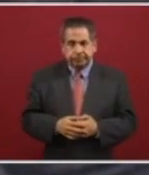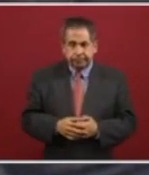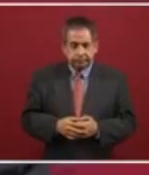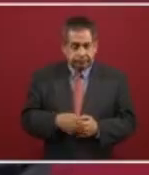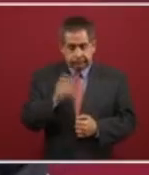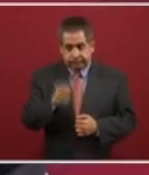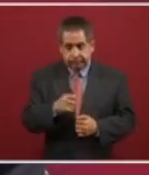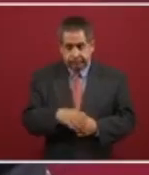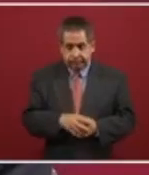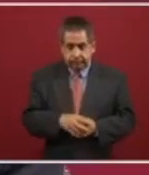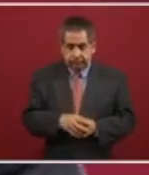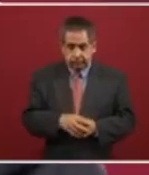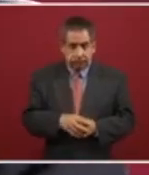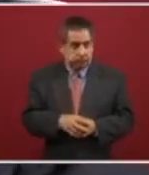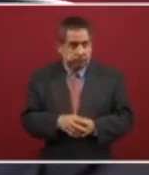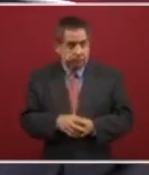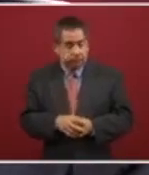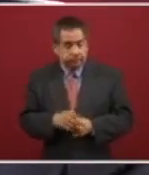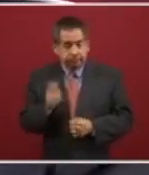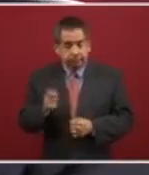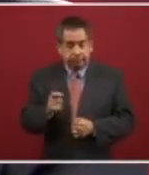elecciones en todo